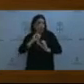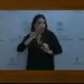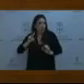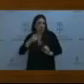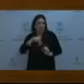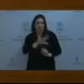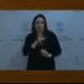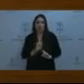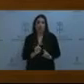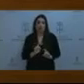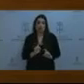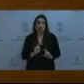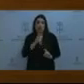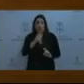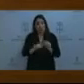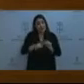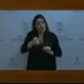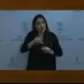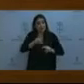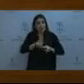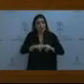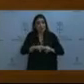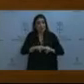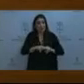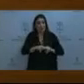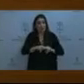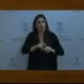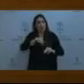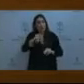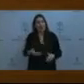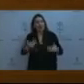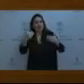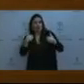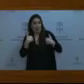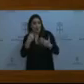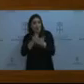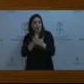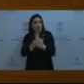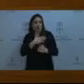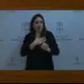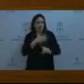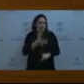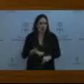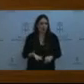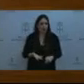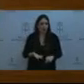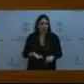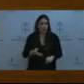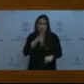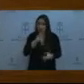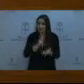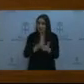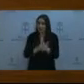entendemos por qué después el Principado no se quiere hacer responsable subsidiario de las indemnizaciones que por la ejecución de estos planes pudieran